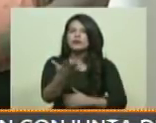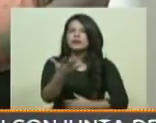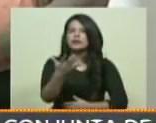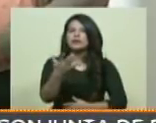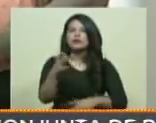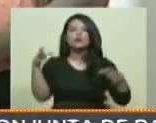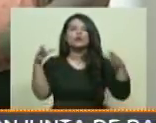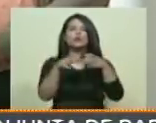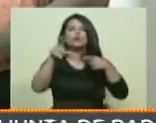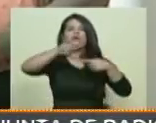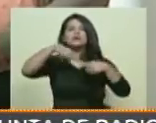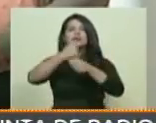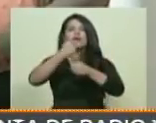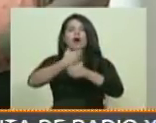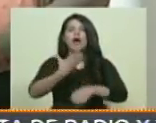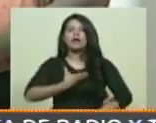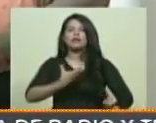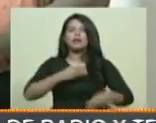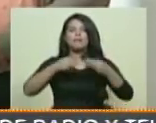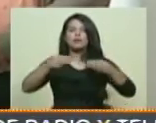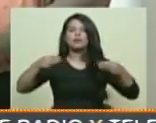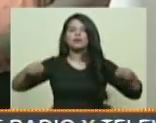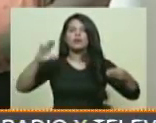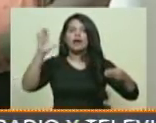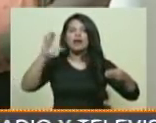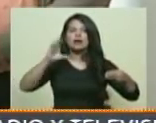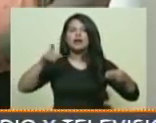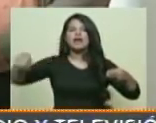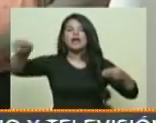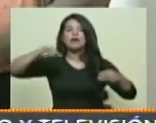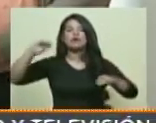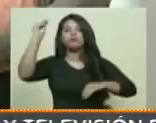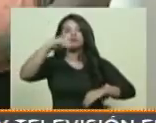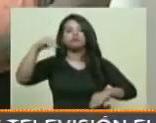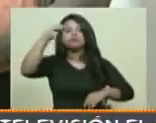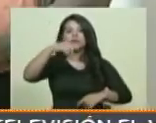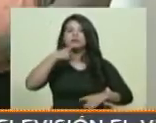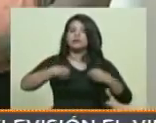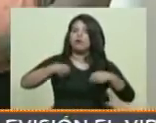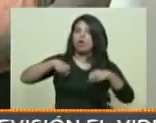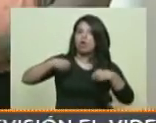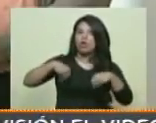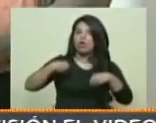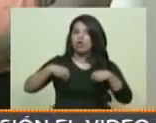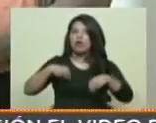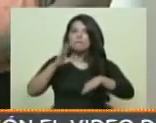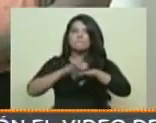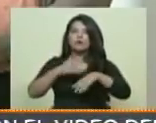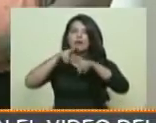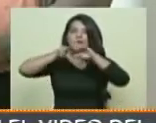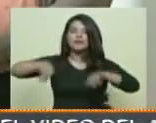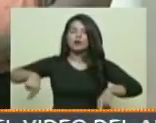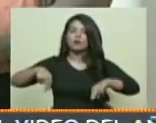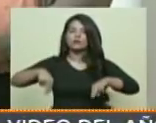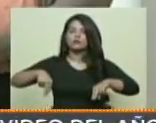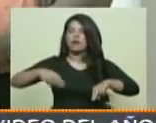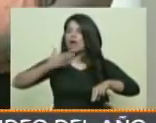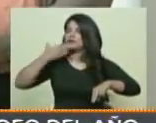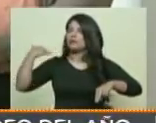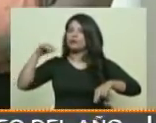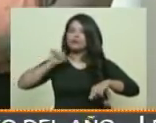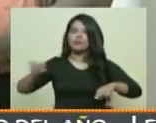Sindicato de Empleados de la Alcaldía Metropolitana de Caracas, que manifestó su preocupación ante la eliminación de la alcaldía recientemente esta